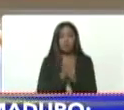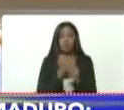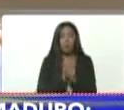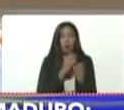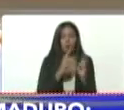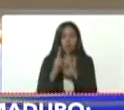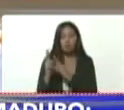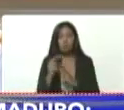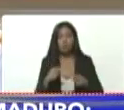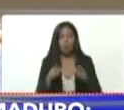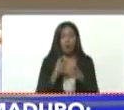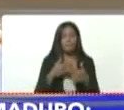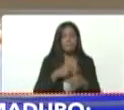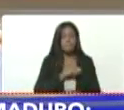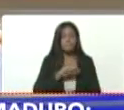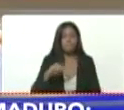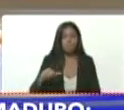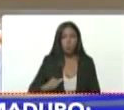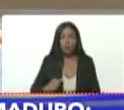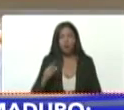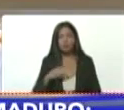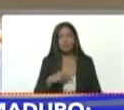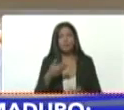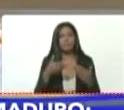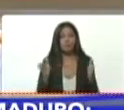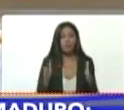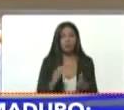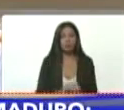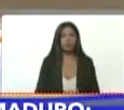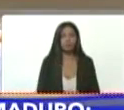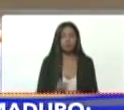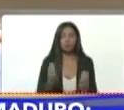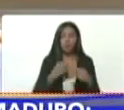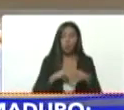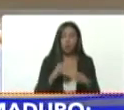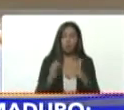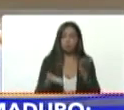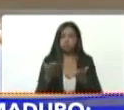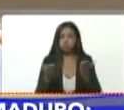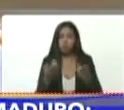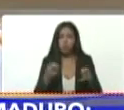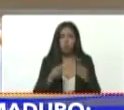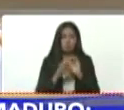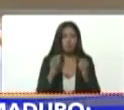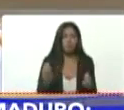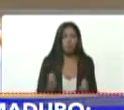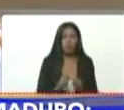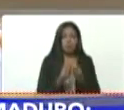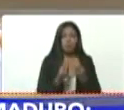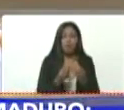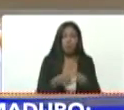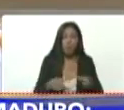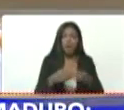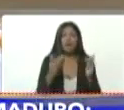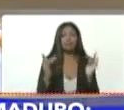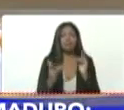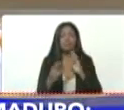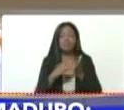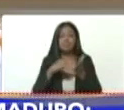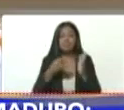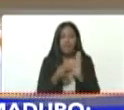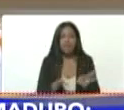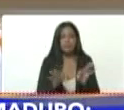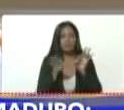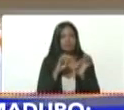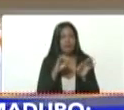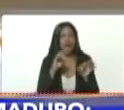coordinado entre el sector público y la empresa privada. Estos acuerdos parciales estarán acompañados de mesas técnicas especializadas en